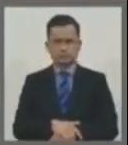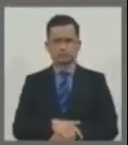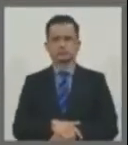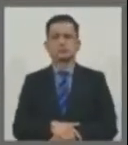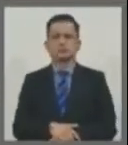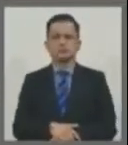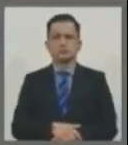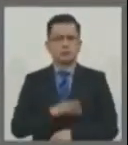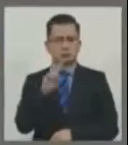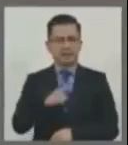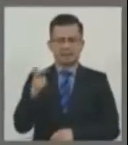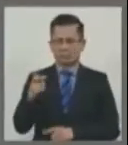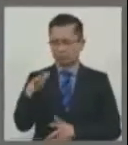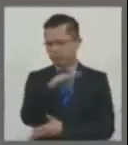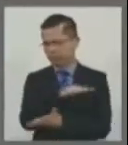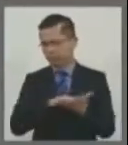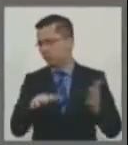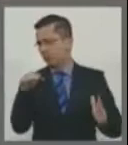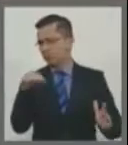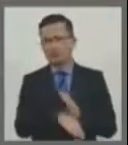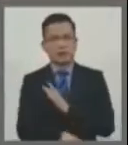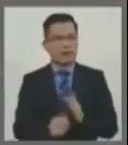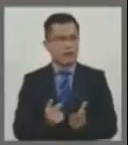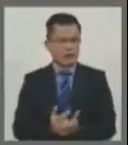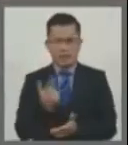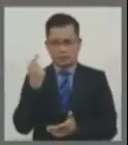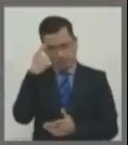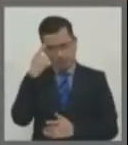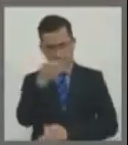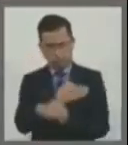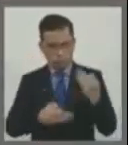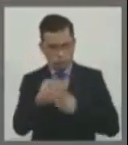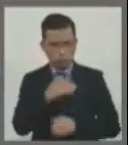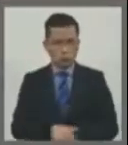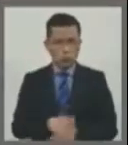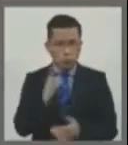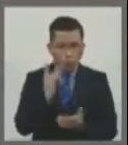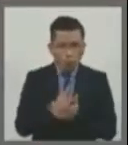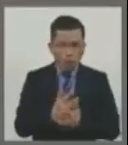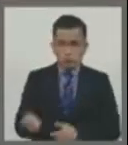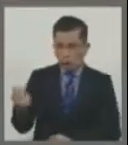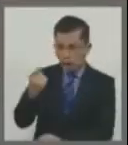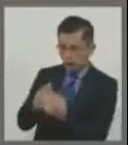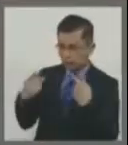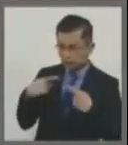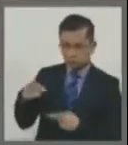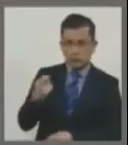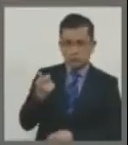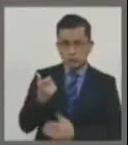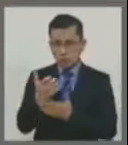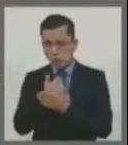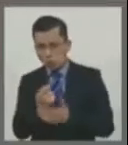Una crisis que alcanzó a todos, no solamente a la gente que tenía menos ingresos en este